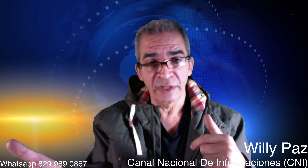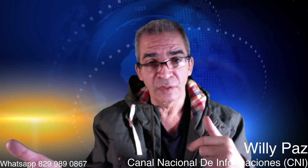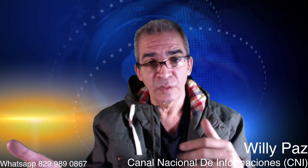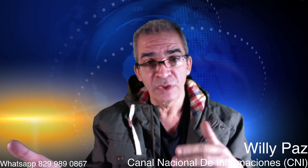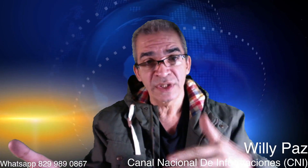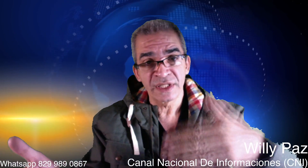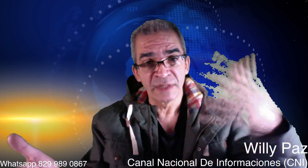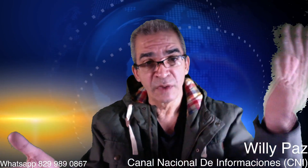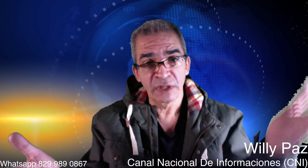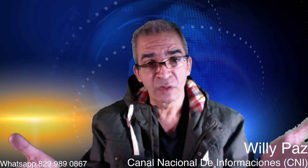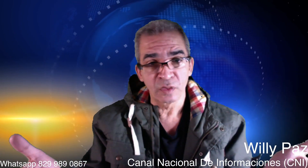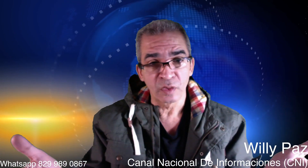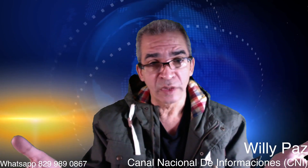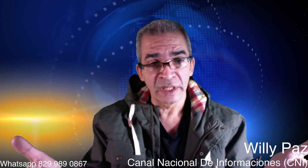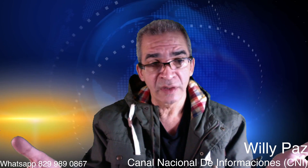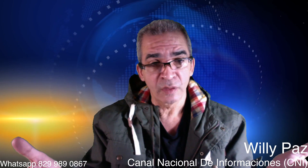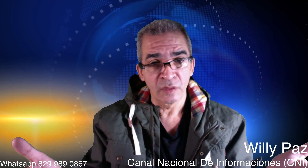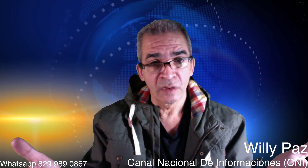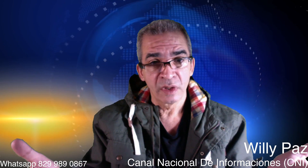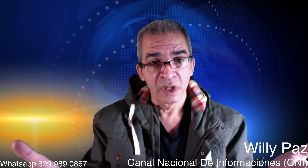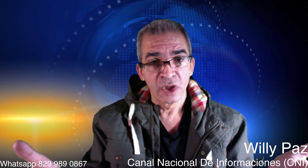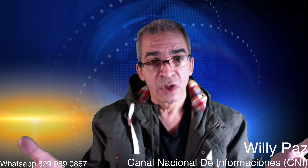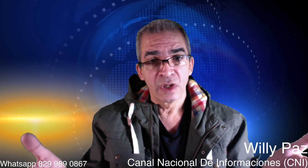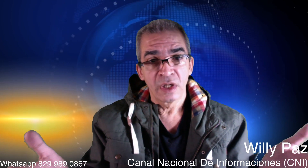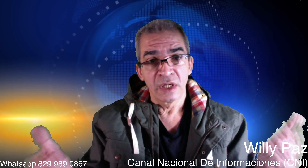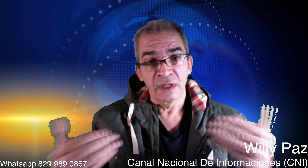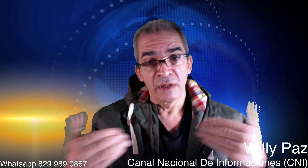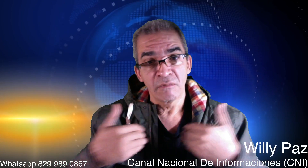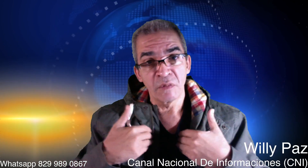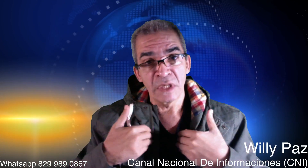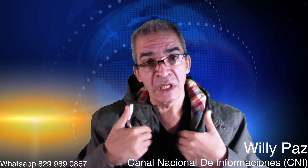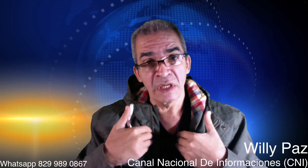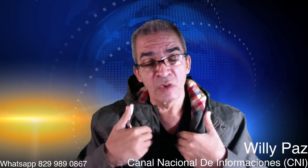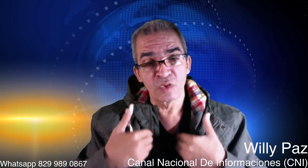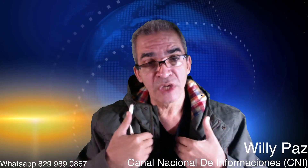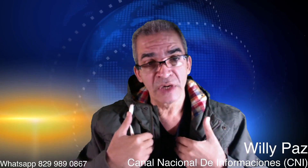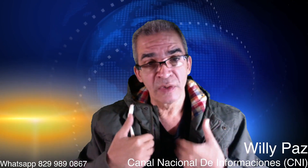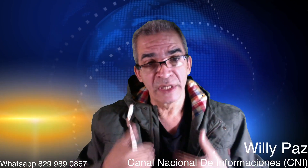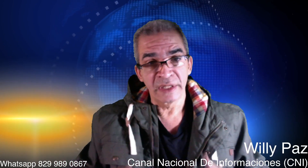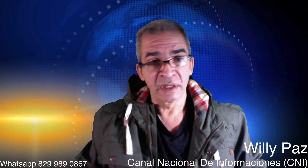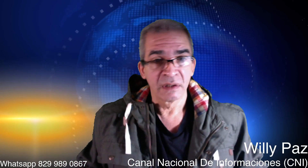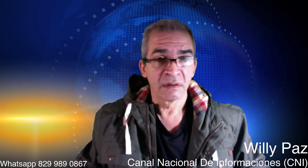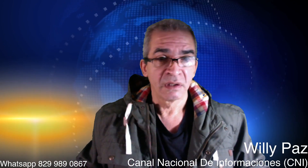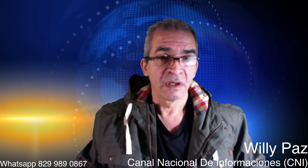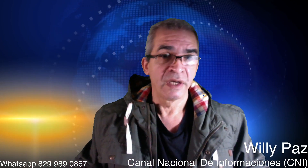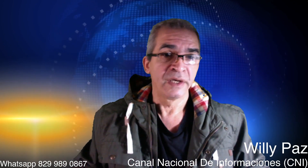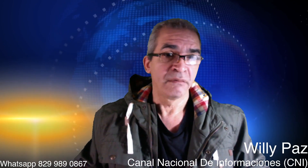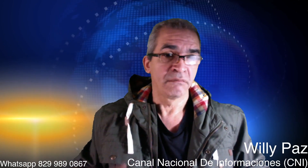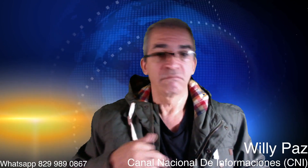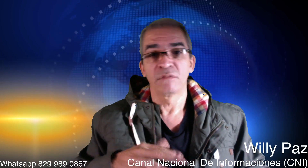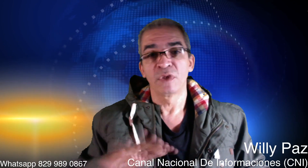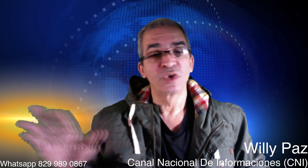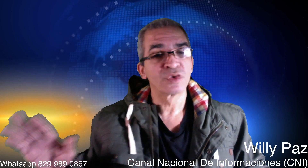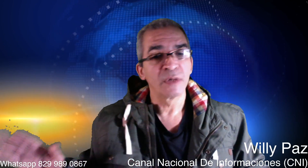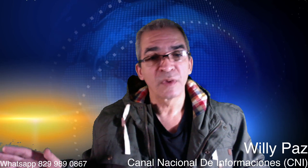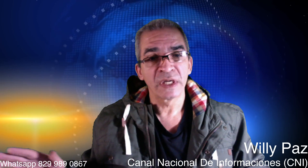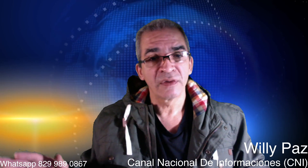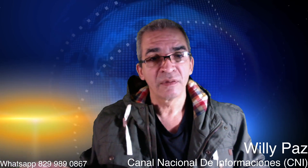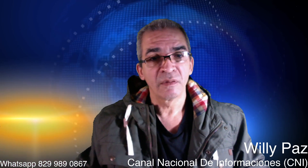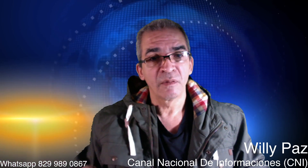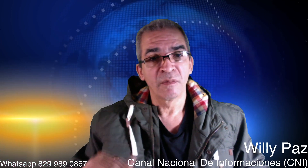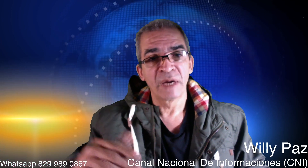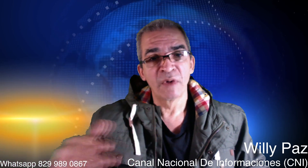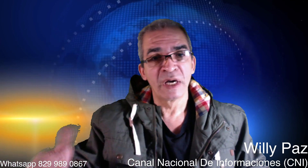toca esto. Y si hacemos esto, nos toca esto. Mi consejo es que, y yo no soy